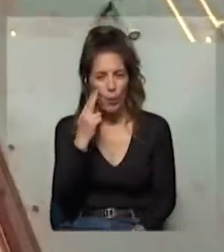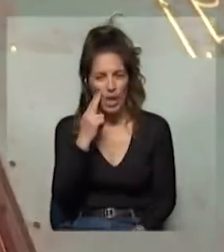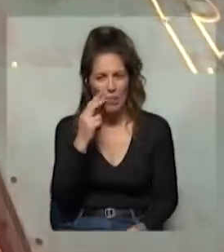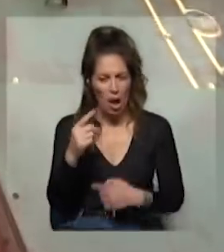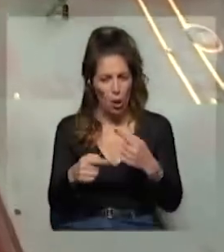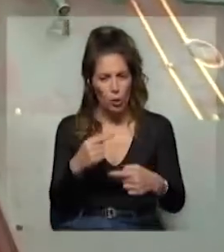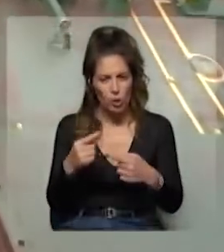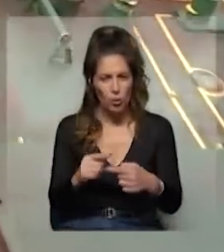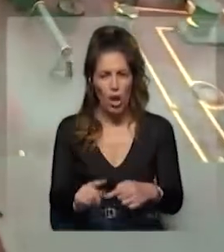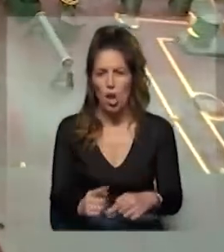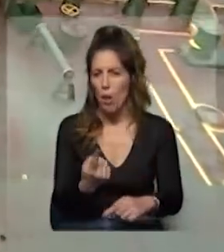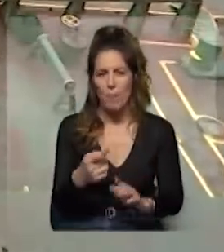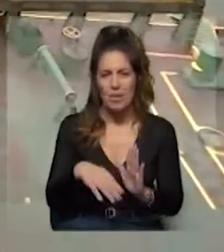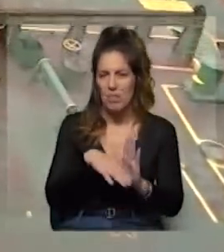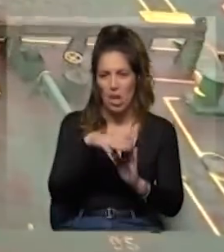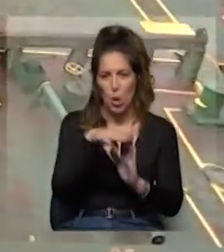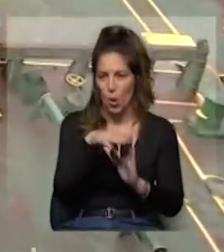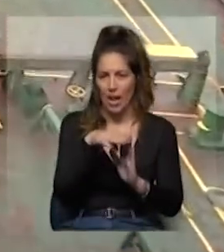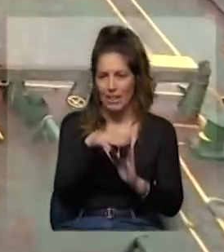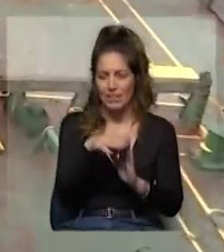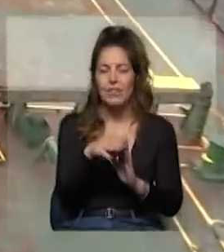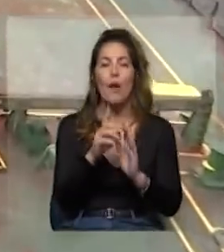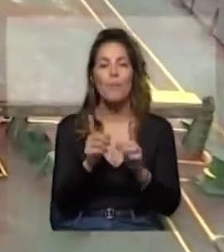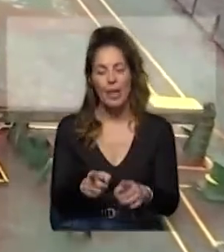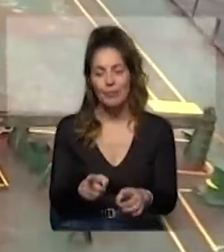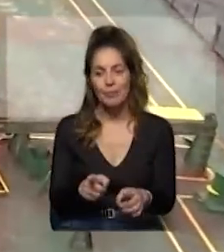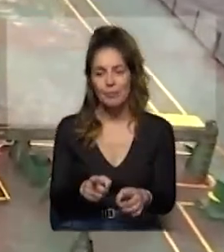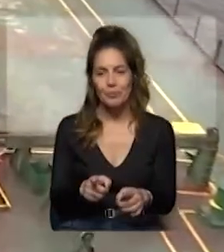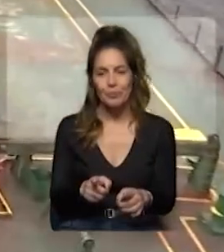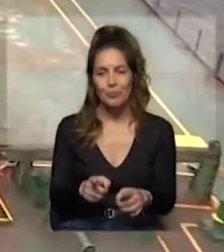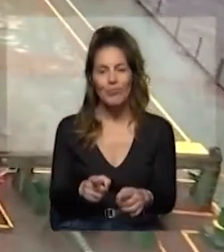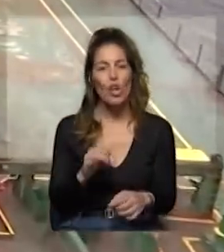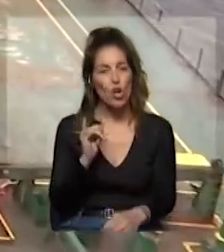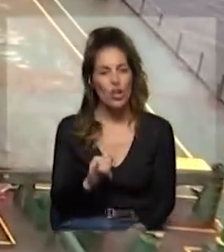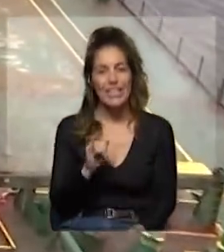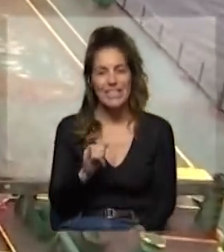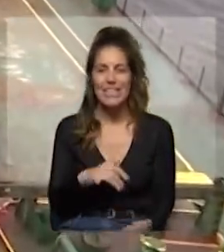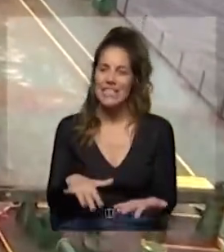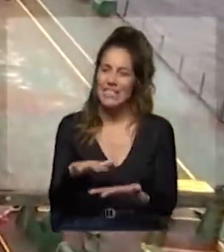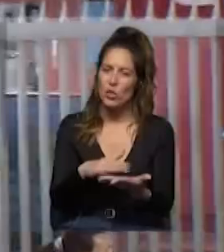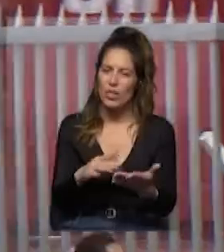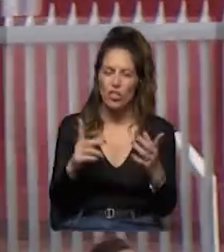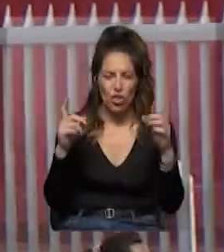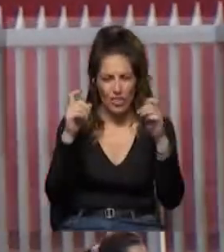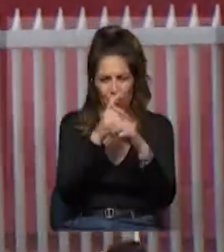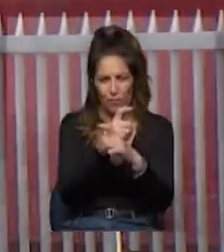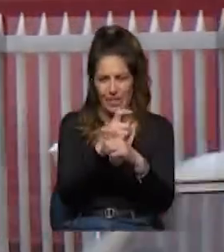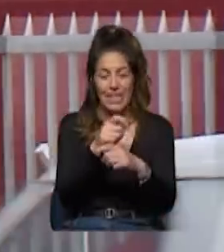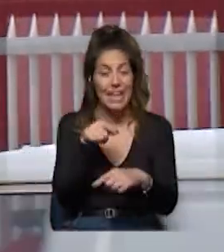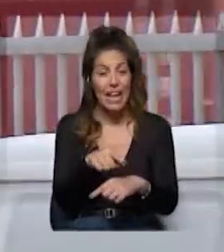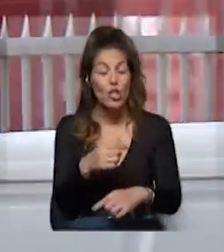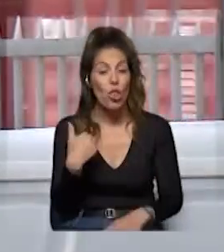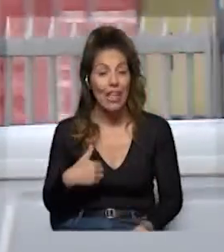Sigue estando en los primeros lugares del ranking no eh Lo que sí es que es una situación muy compleja en el caso de